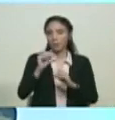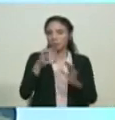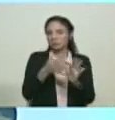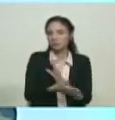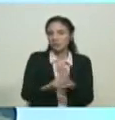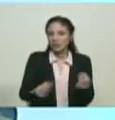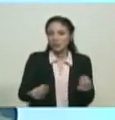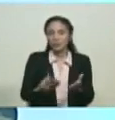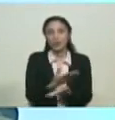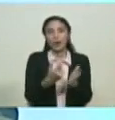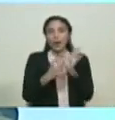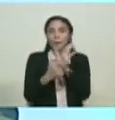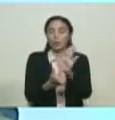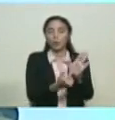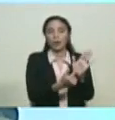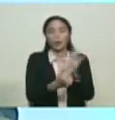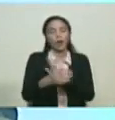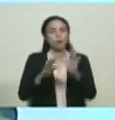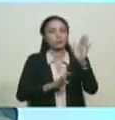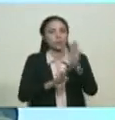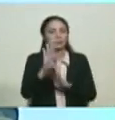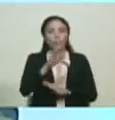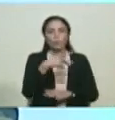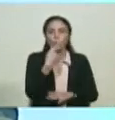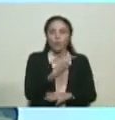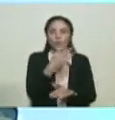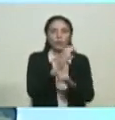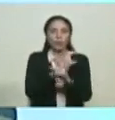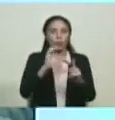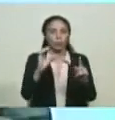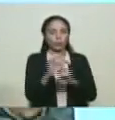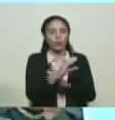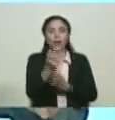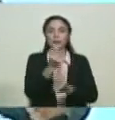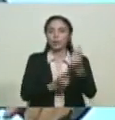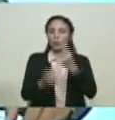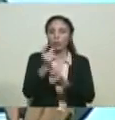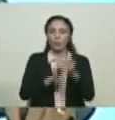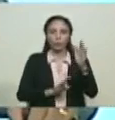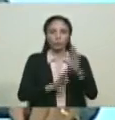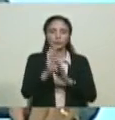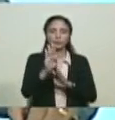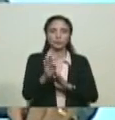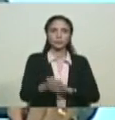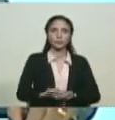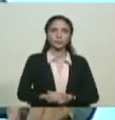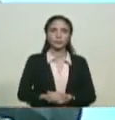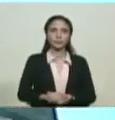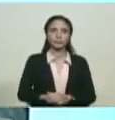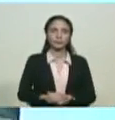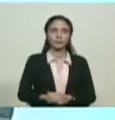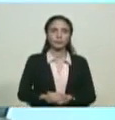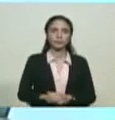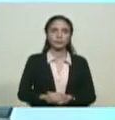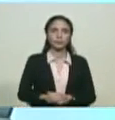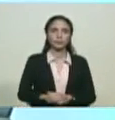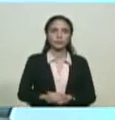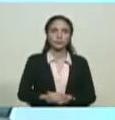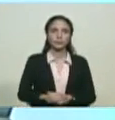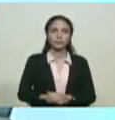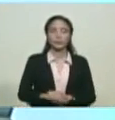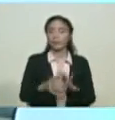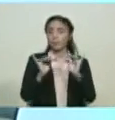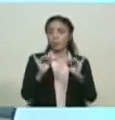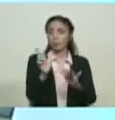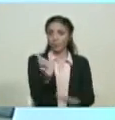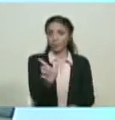de un modelo propio de desarrollo político cultural económico así que el partido socialista unido